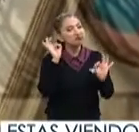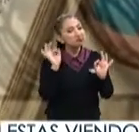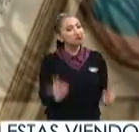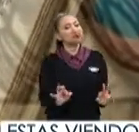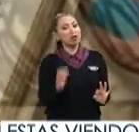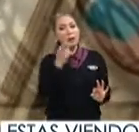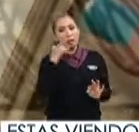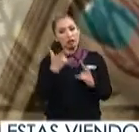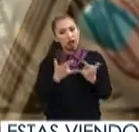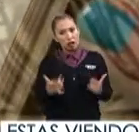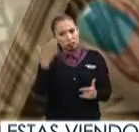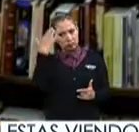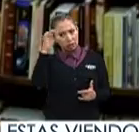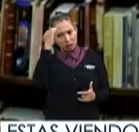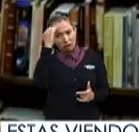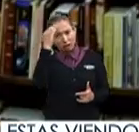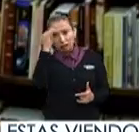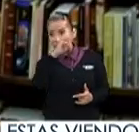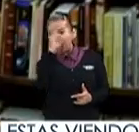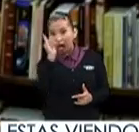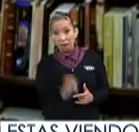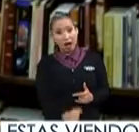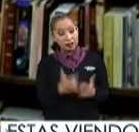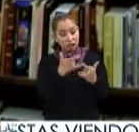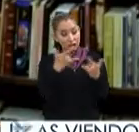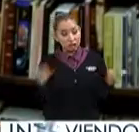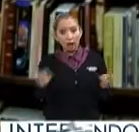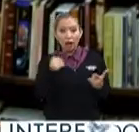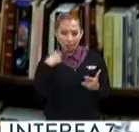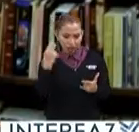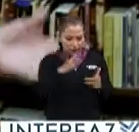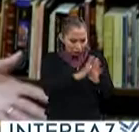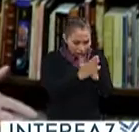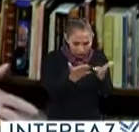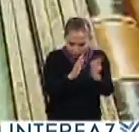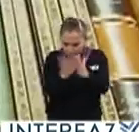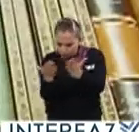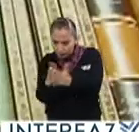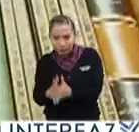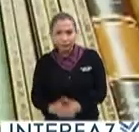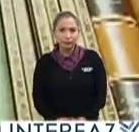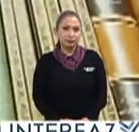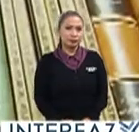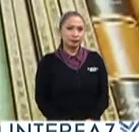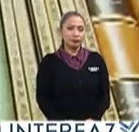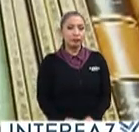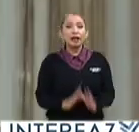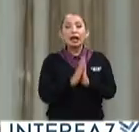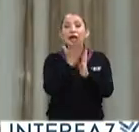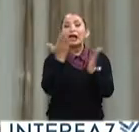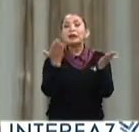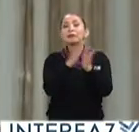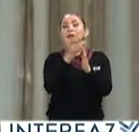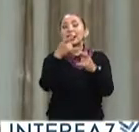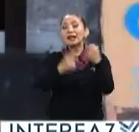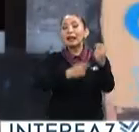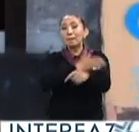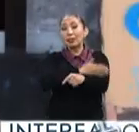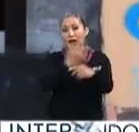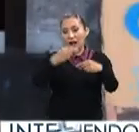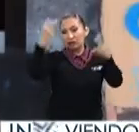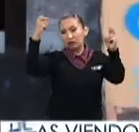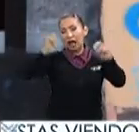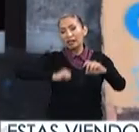buen historiador. Nadie hace la historia si no es con base al otro. La librería Madero, llamada